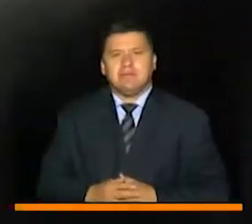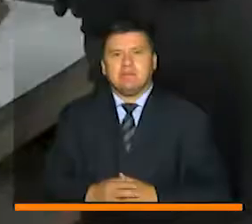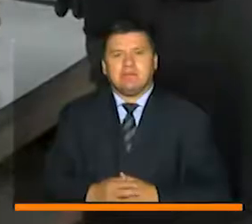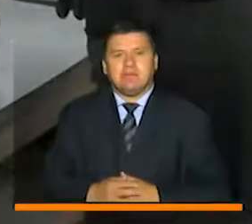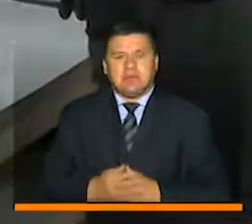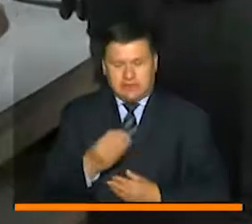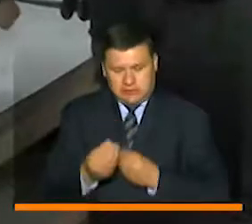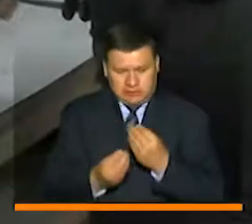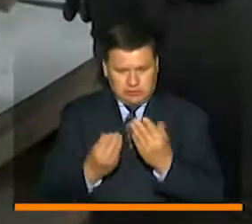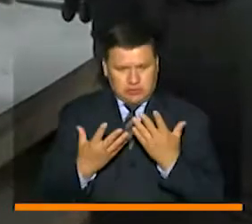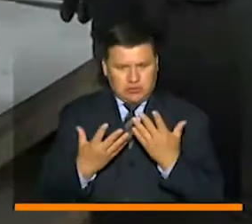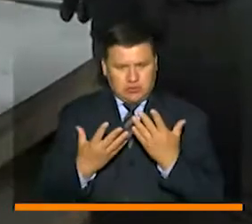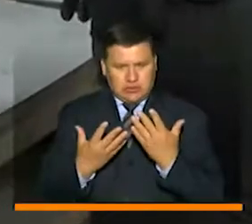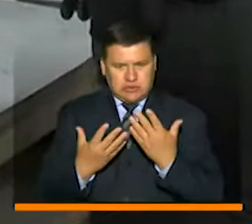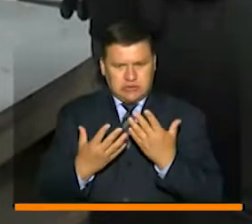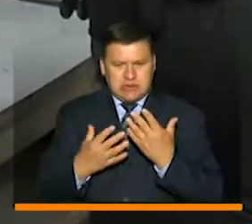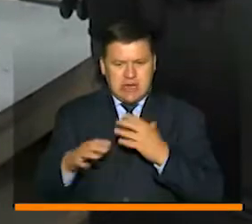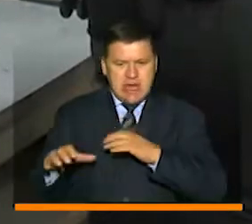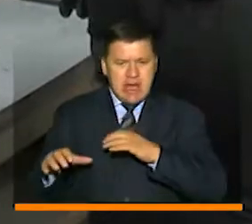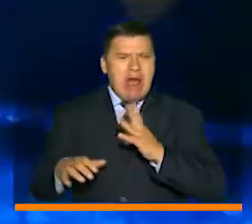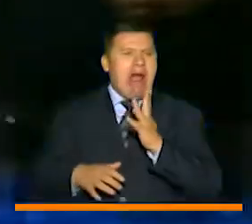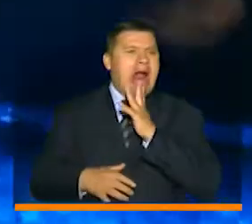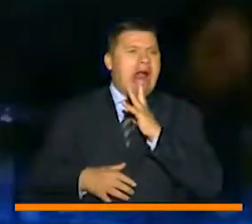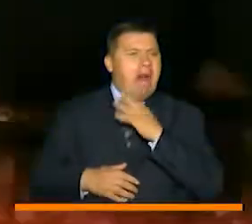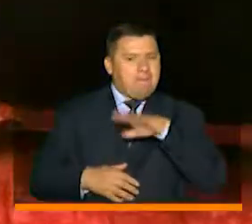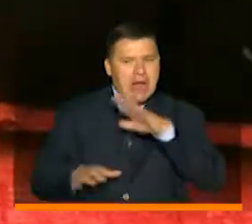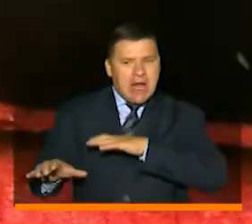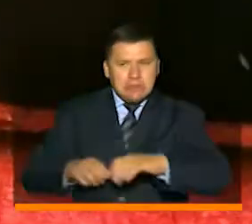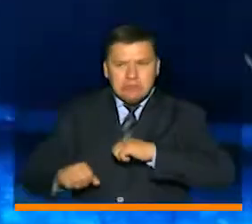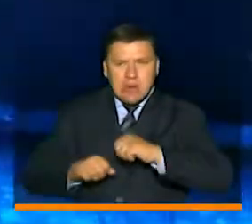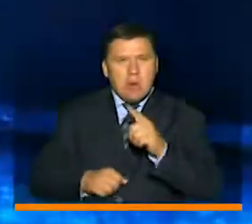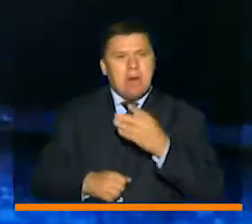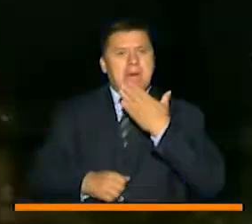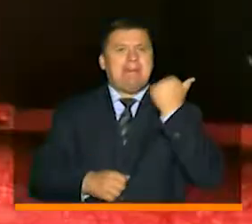Que los hechos hablan más que las palabras y que siempre